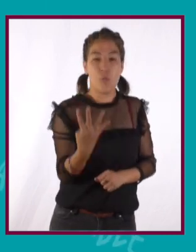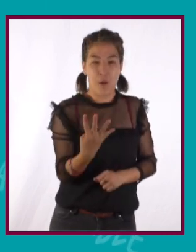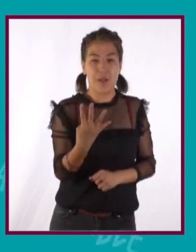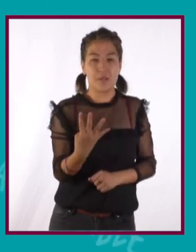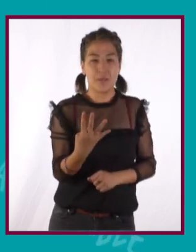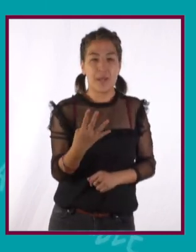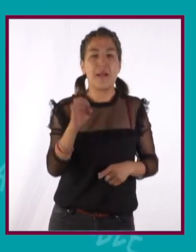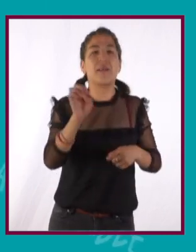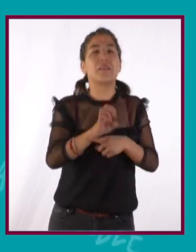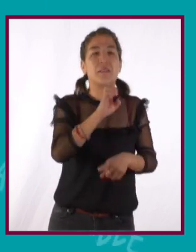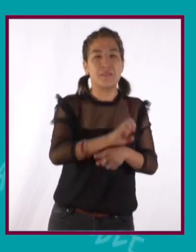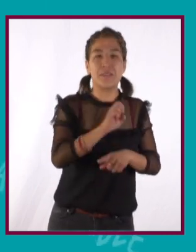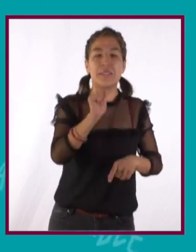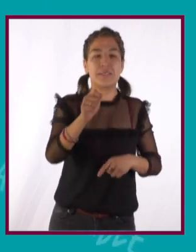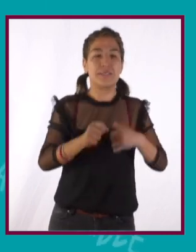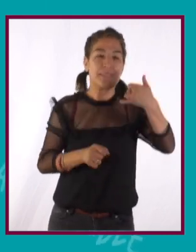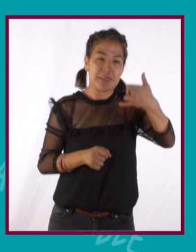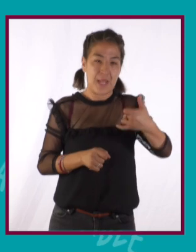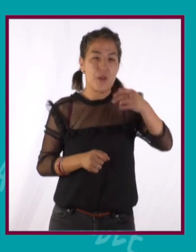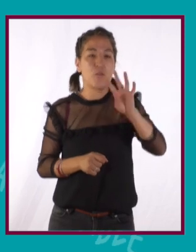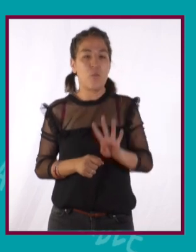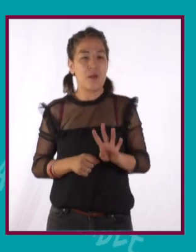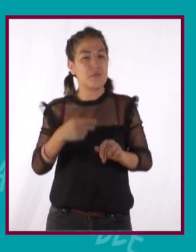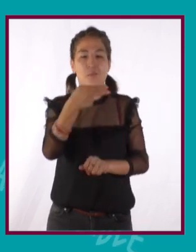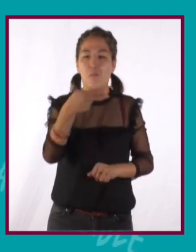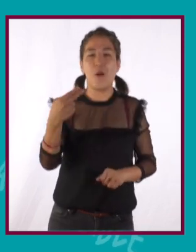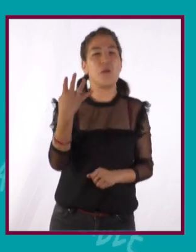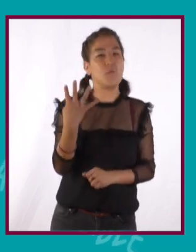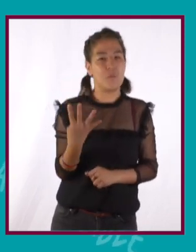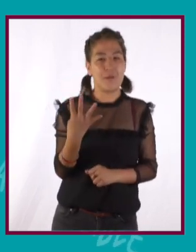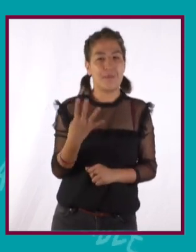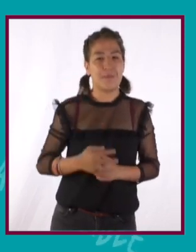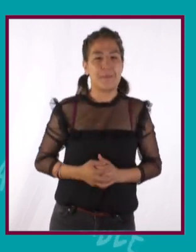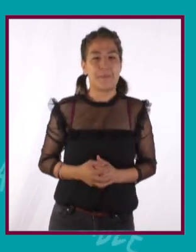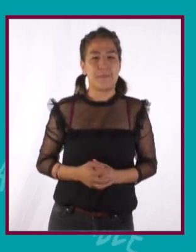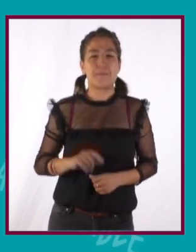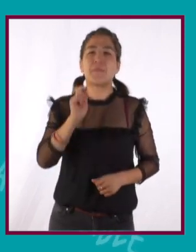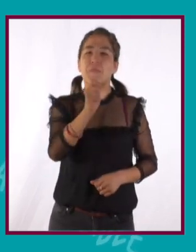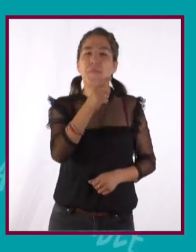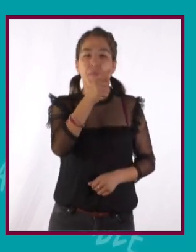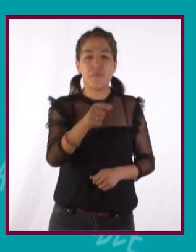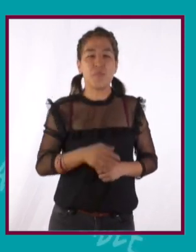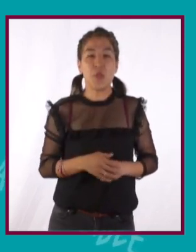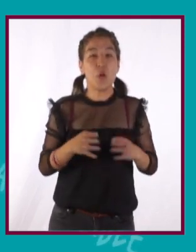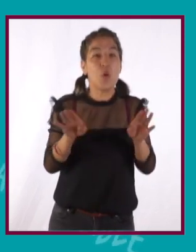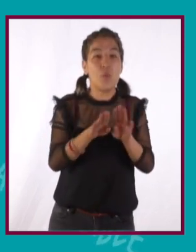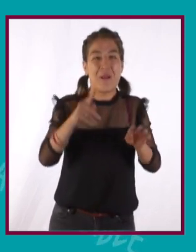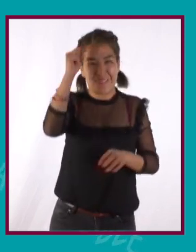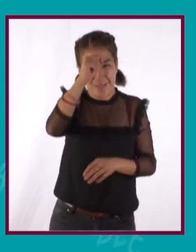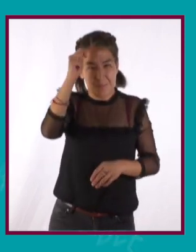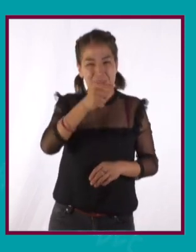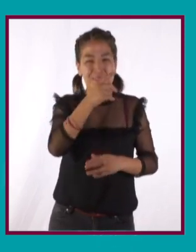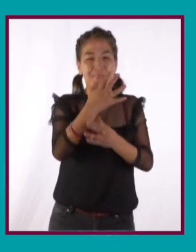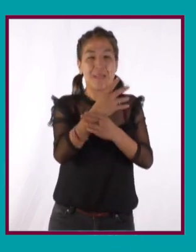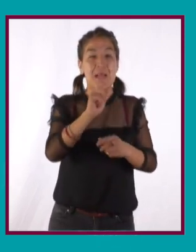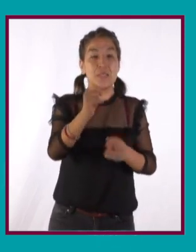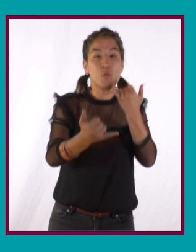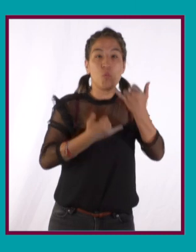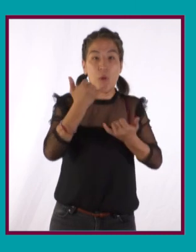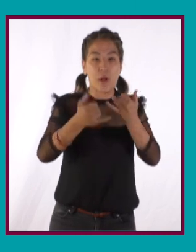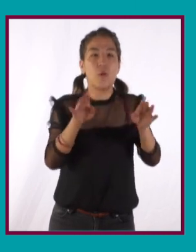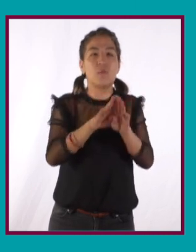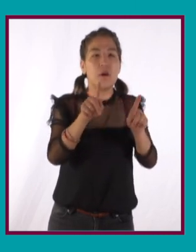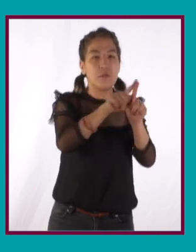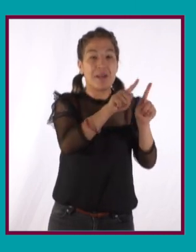4 fichas y por tanto Y subíndice 4 es igual a 4. El teorema dice que la suma de las filas del primer